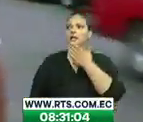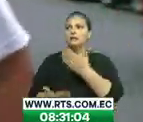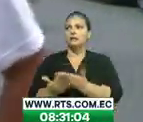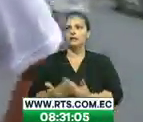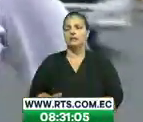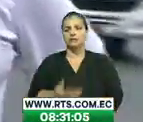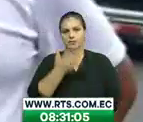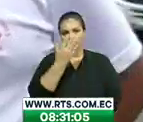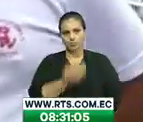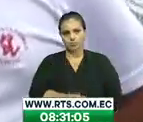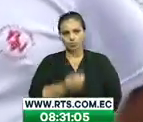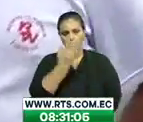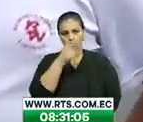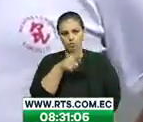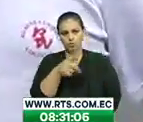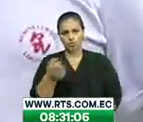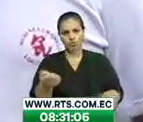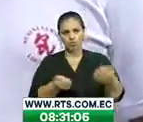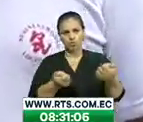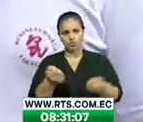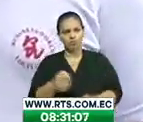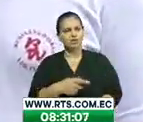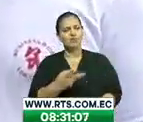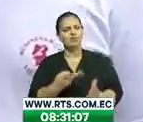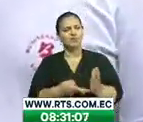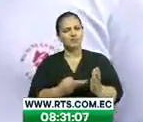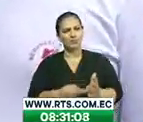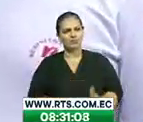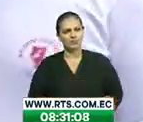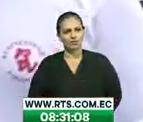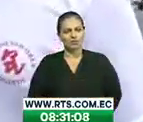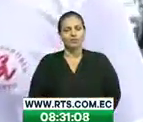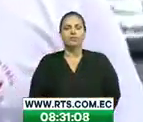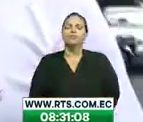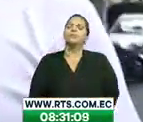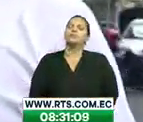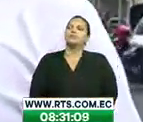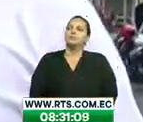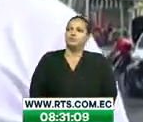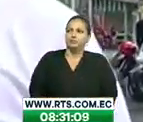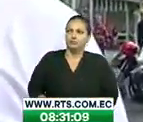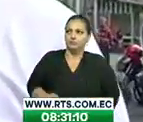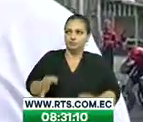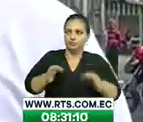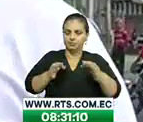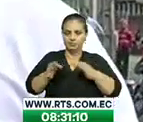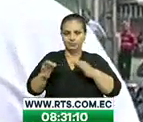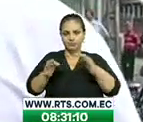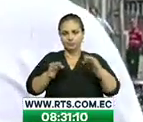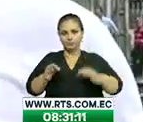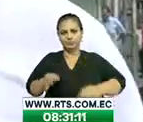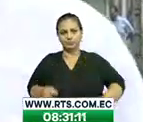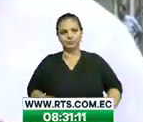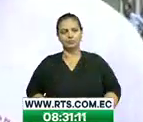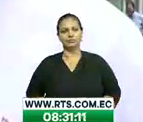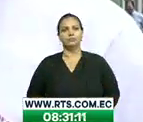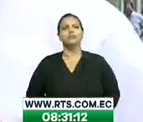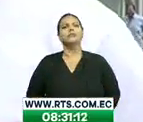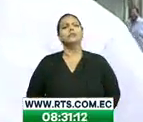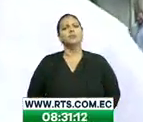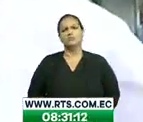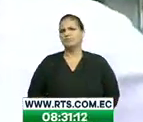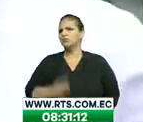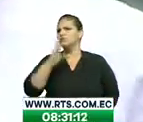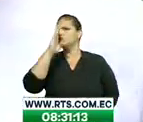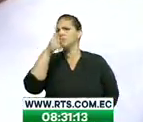¿no? Sí. ¿No se dio cuenta qué pasó? ¿Cómo fue el incidente? No, lo que pasa es que yo ya dentro cuánto tiempo yo para acá. Y lo